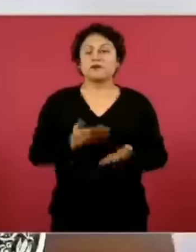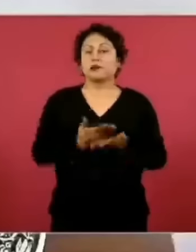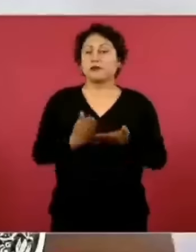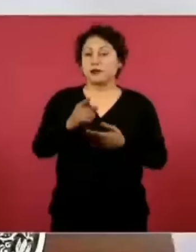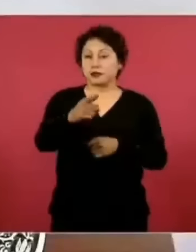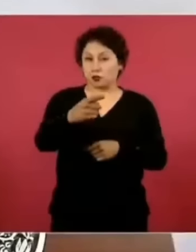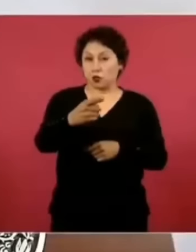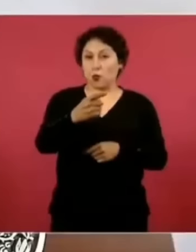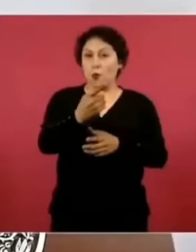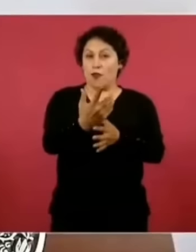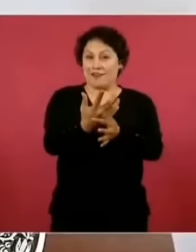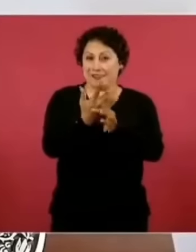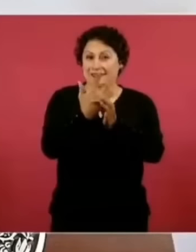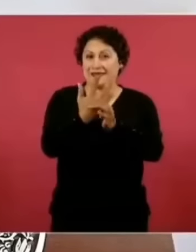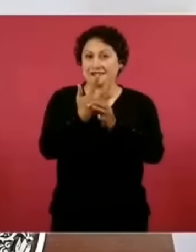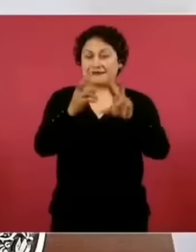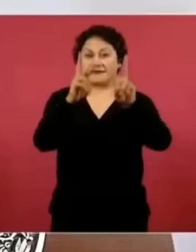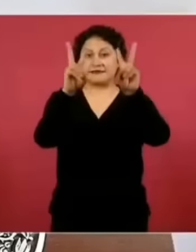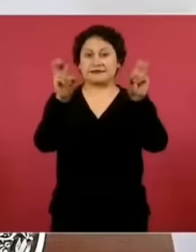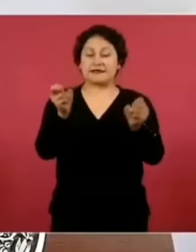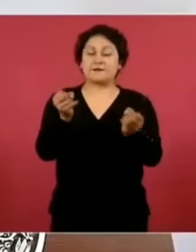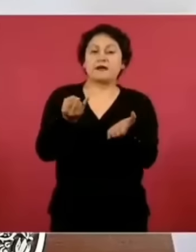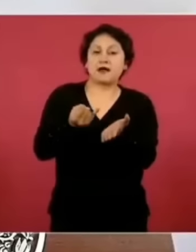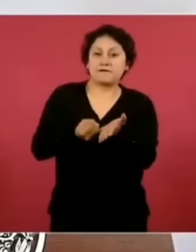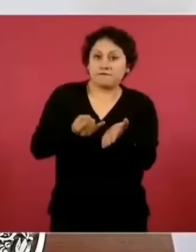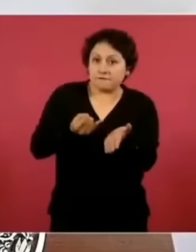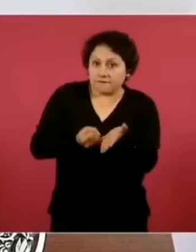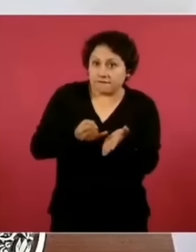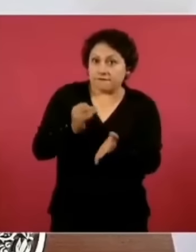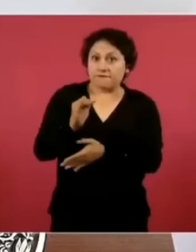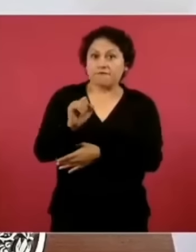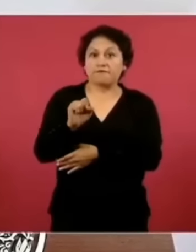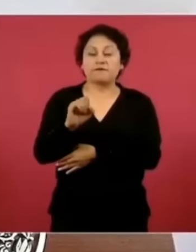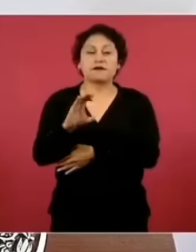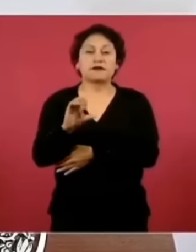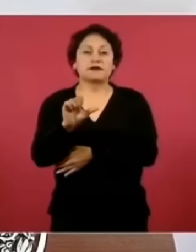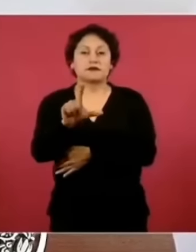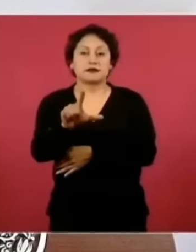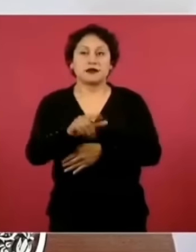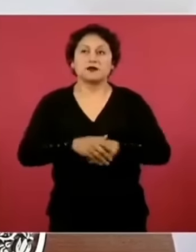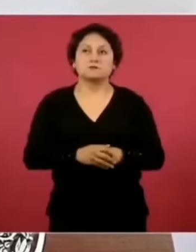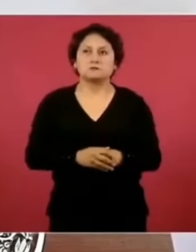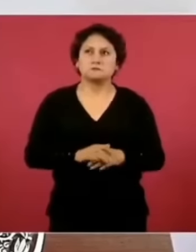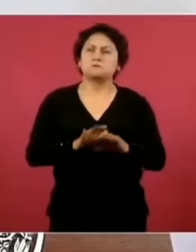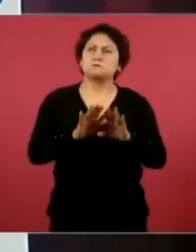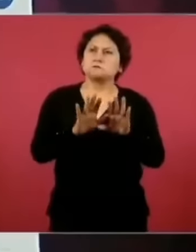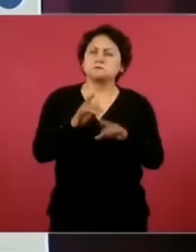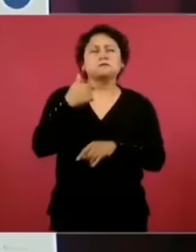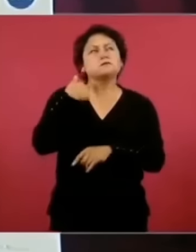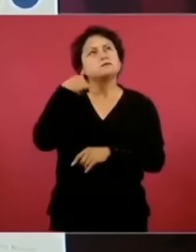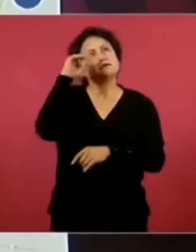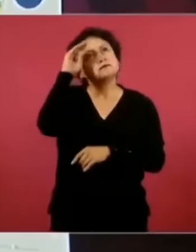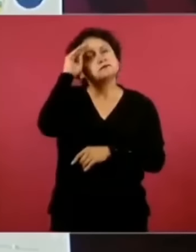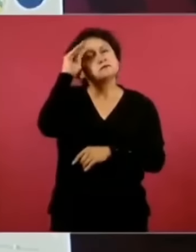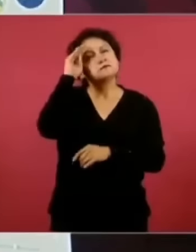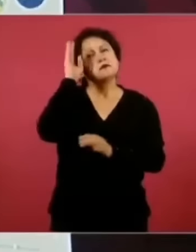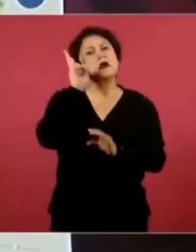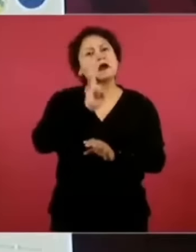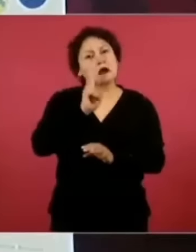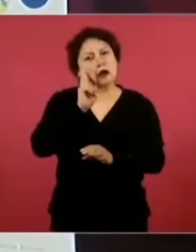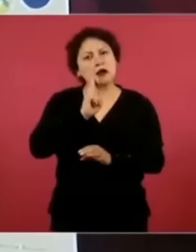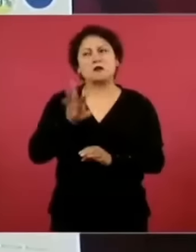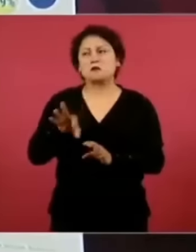Voy a refrescar la memoria y puede ser que consiga yo la información. Llego al